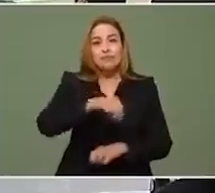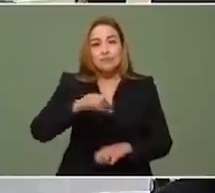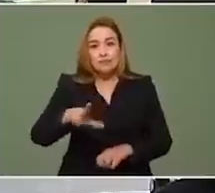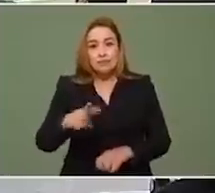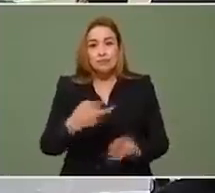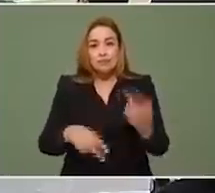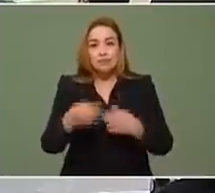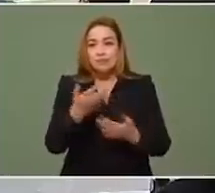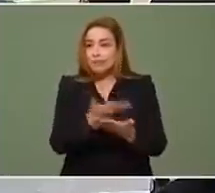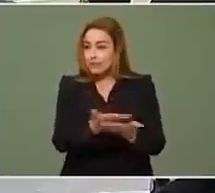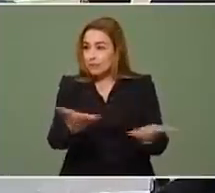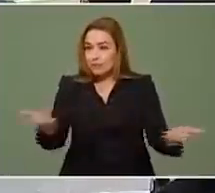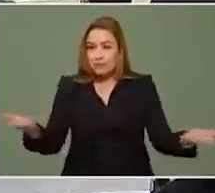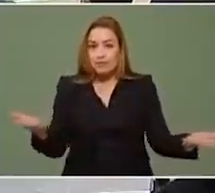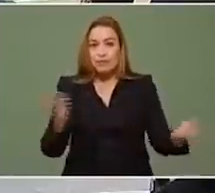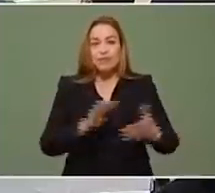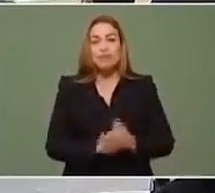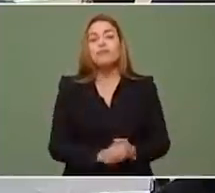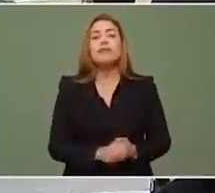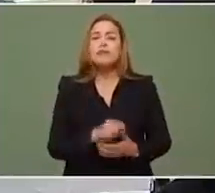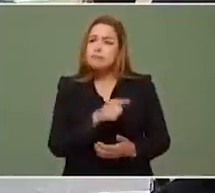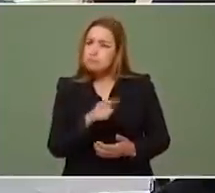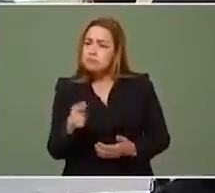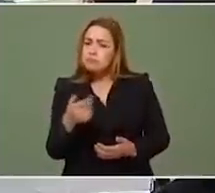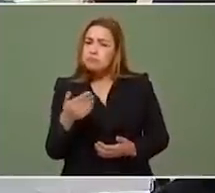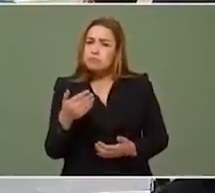si les parece abril